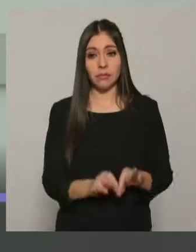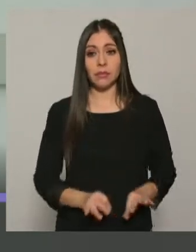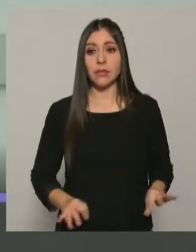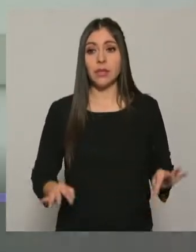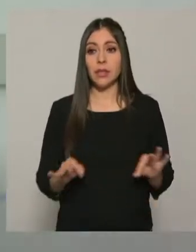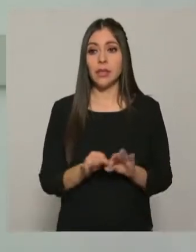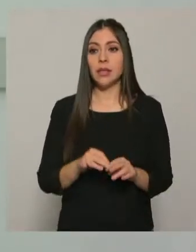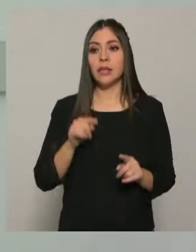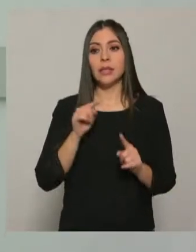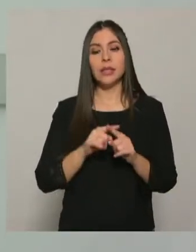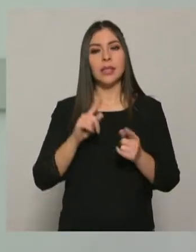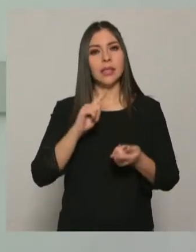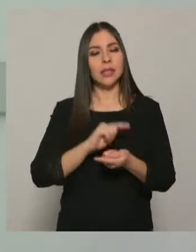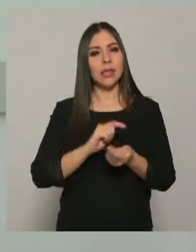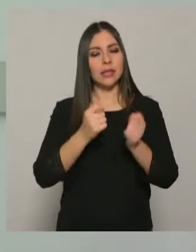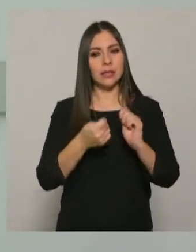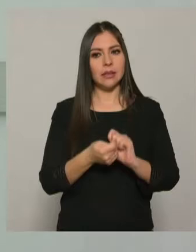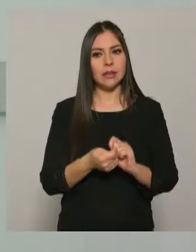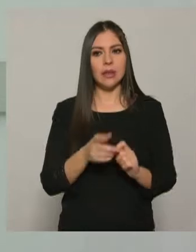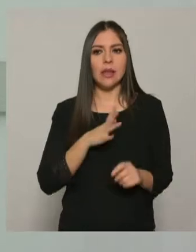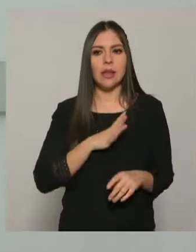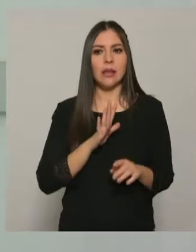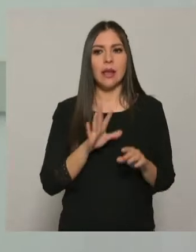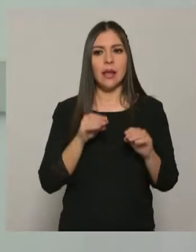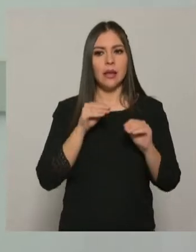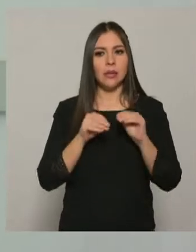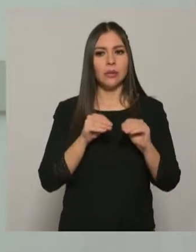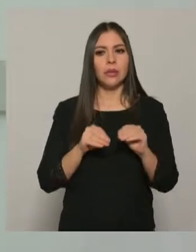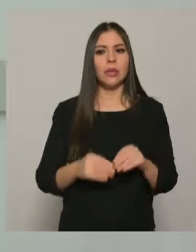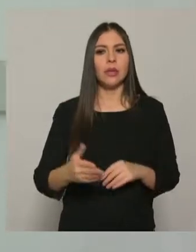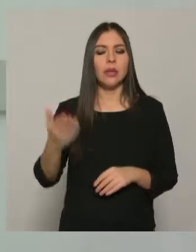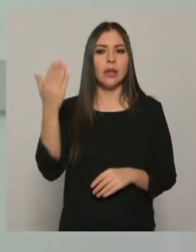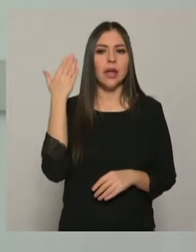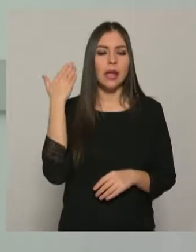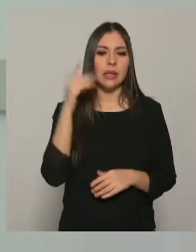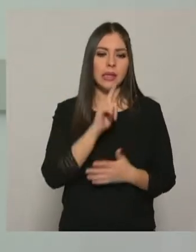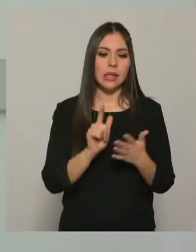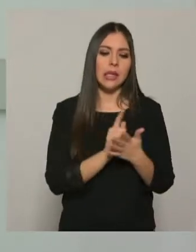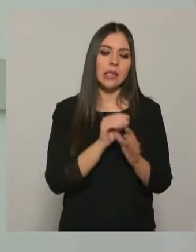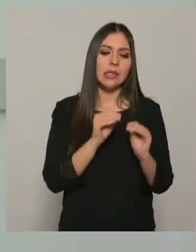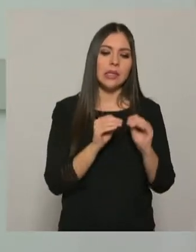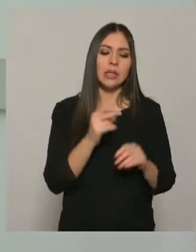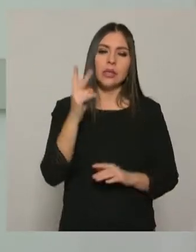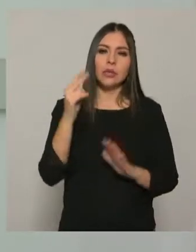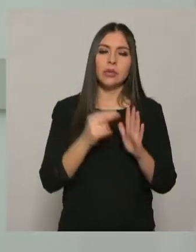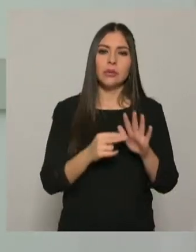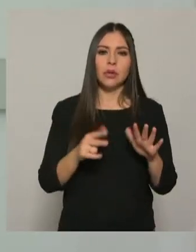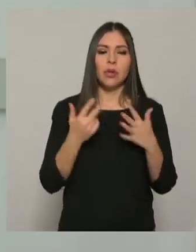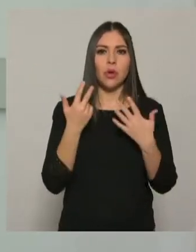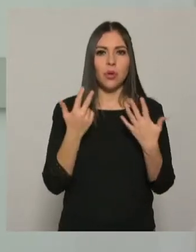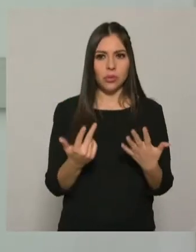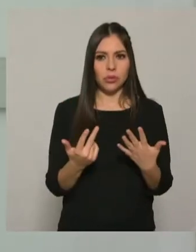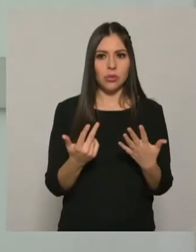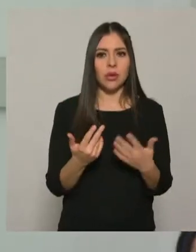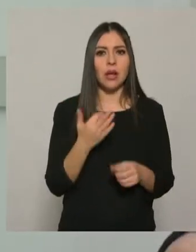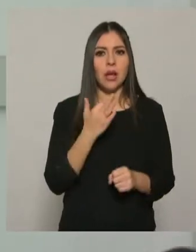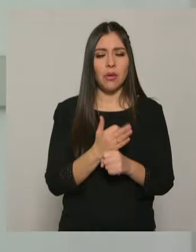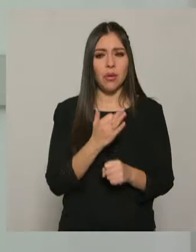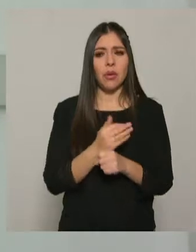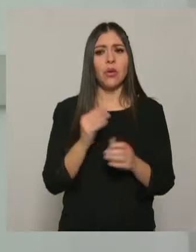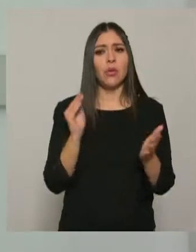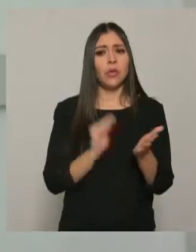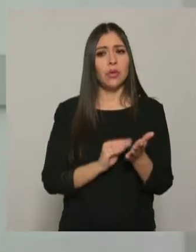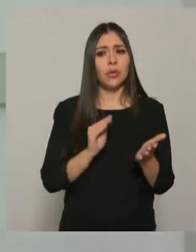tema trans, por ejemplo, que ya está legislado desde el 2008 aquí en la Ciudad de México, todavía sigue enfrentando mucho bullying.